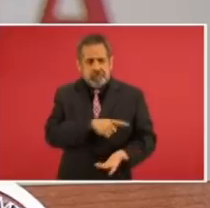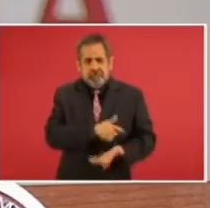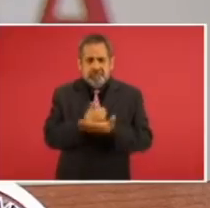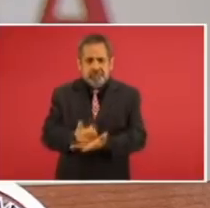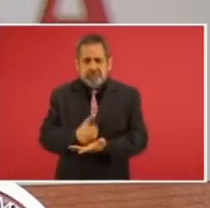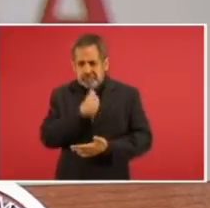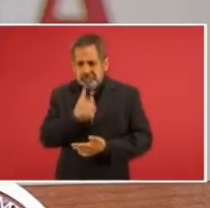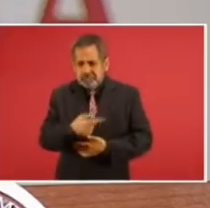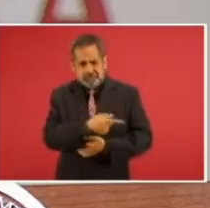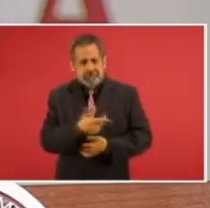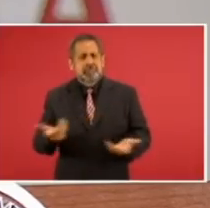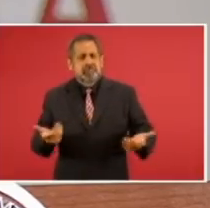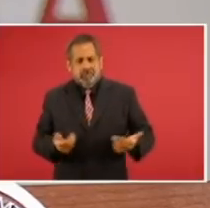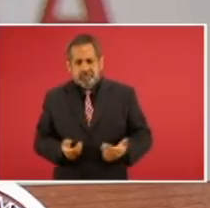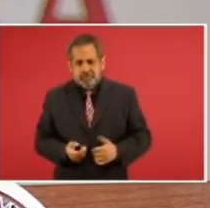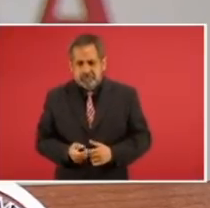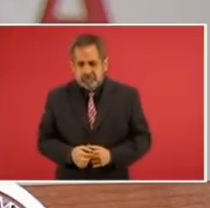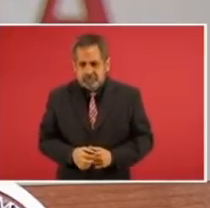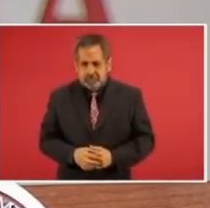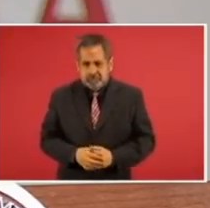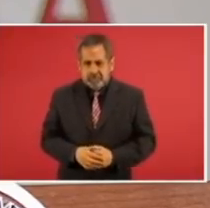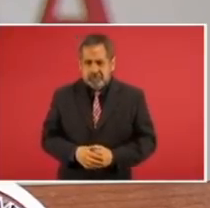nada.